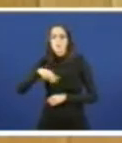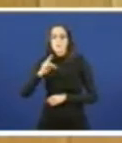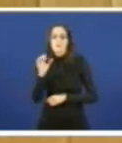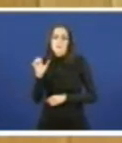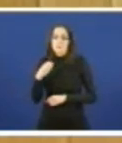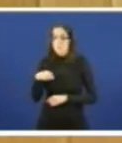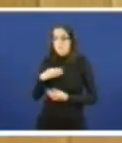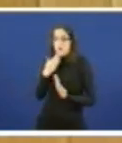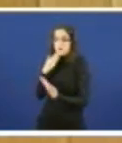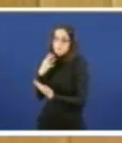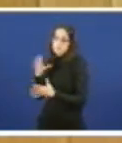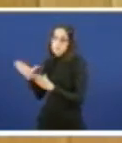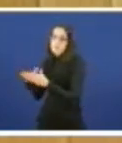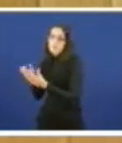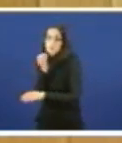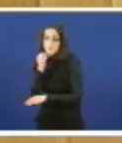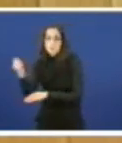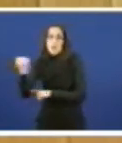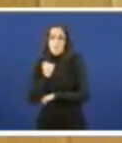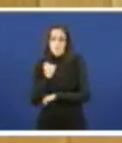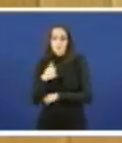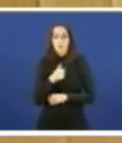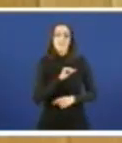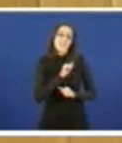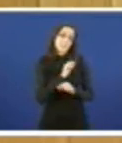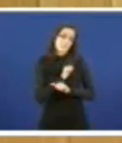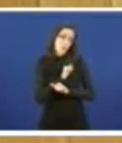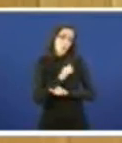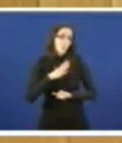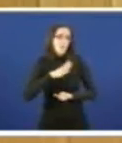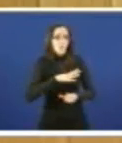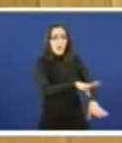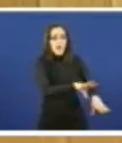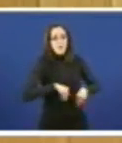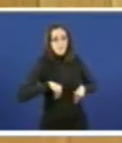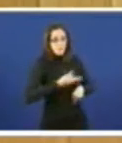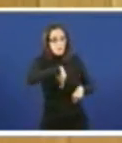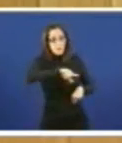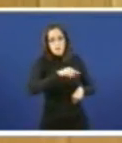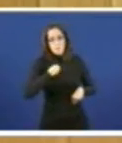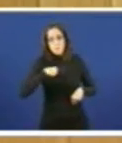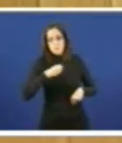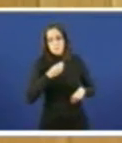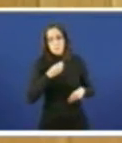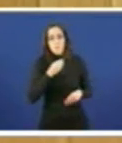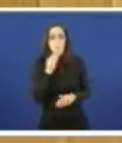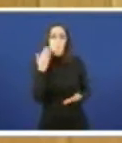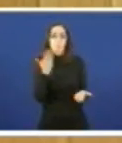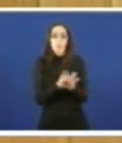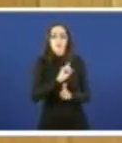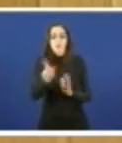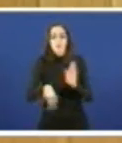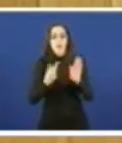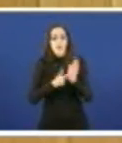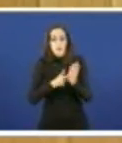Partido Socialista, agardo que acepten a nosa síntese, é dicir, a suma das súas proposicións non de lei, porque